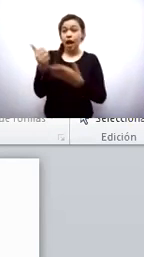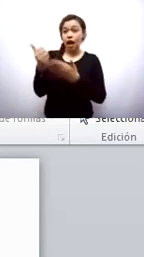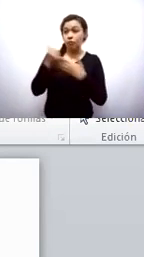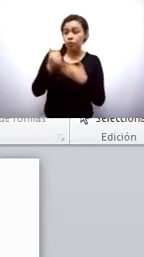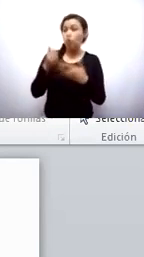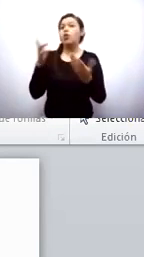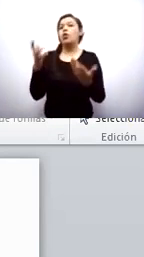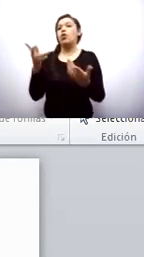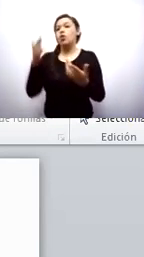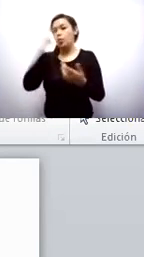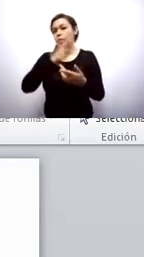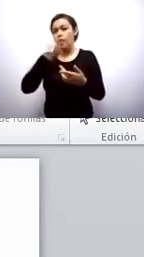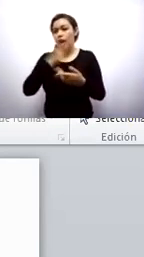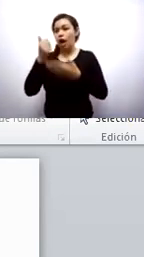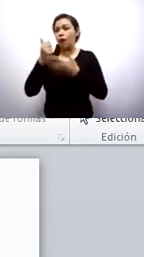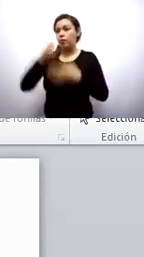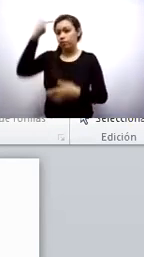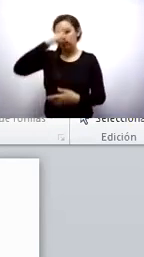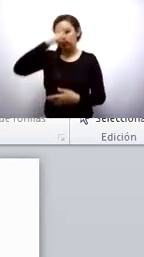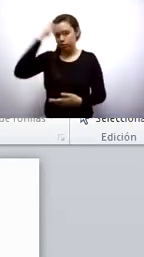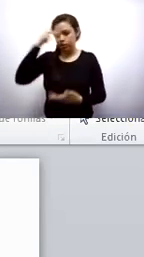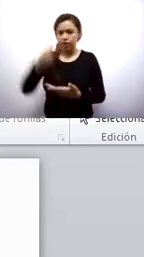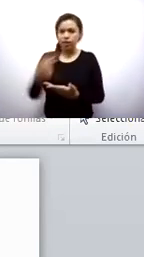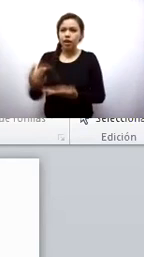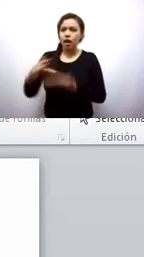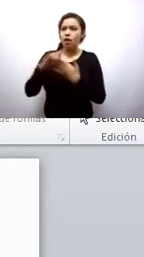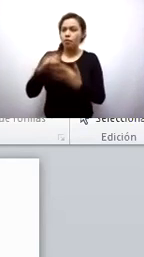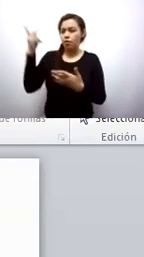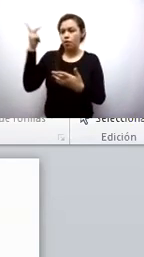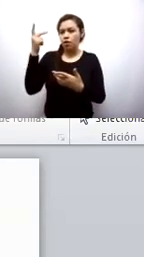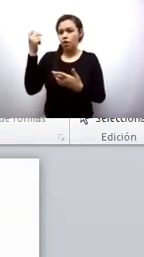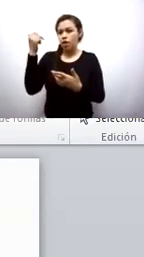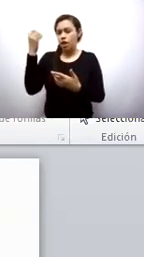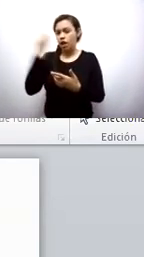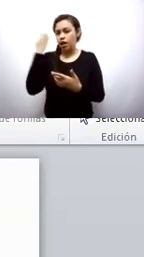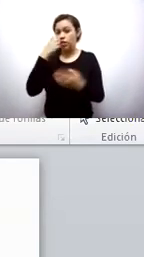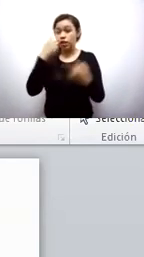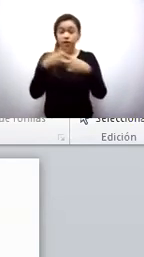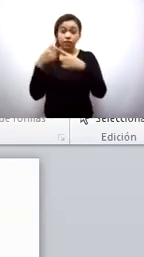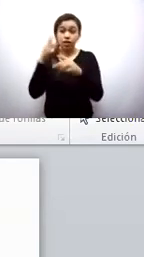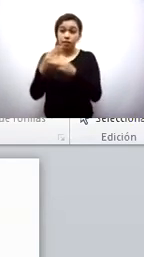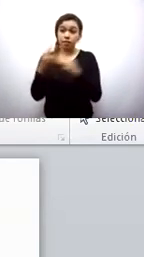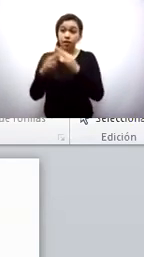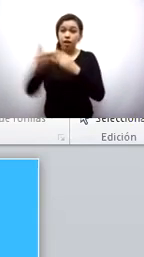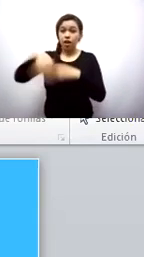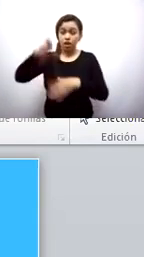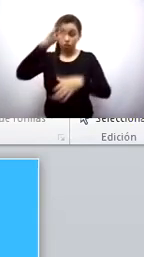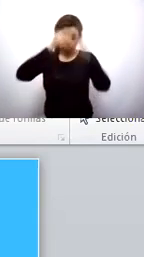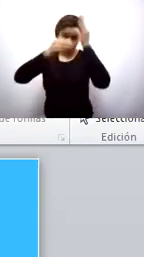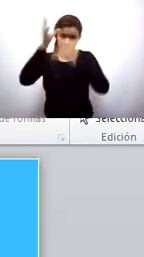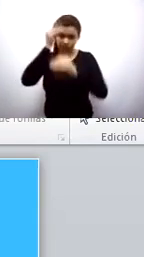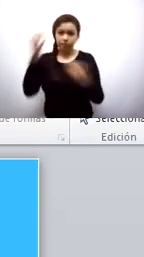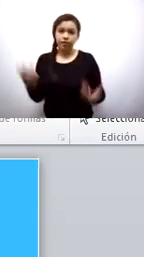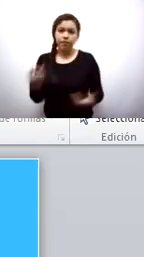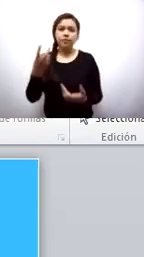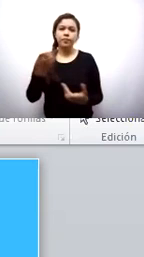pues pedagógico, apoyo psicológico, apoyo académico de las distintas asignaturas que llevan. Y todo esto, pues